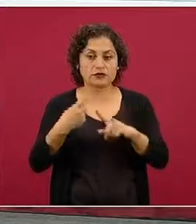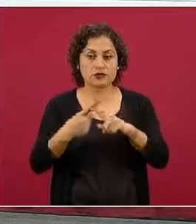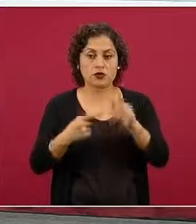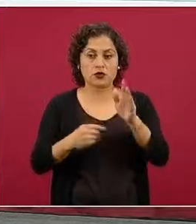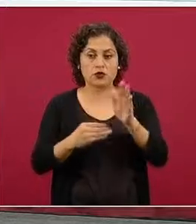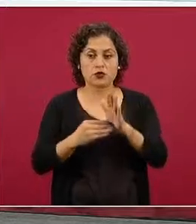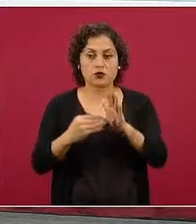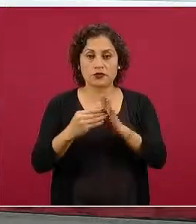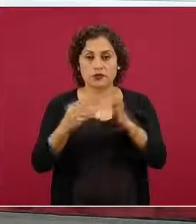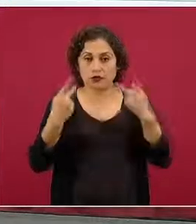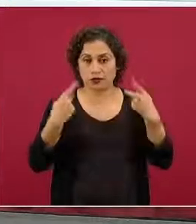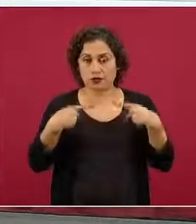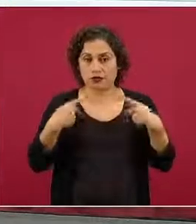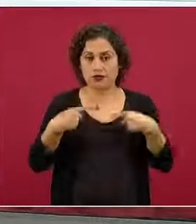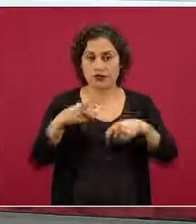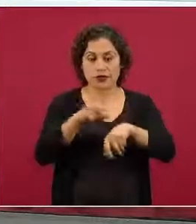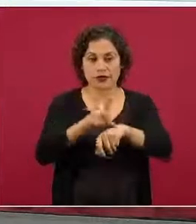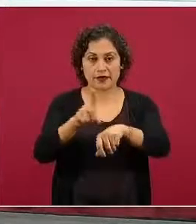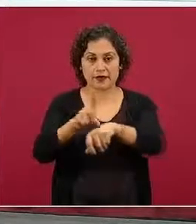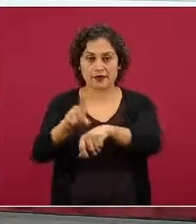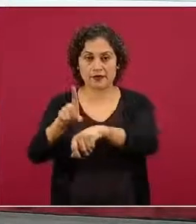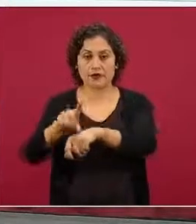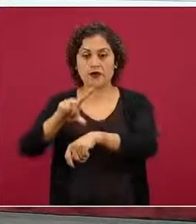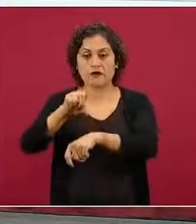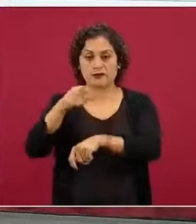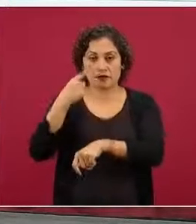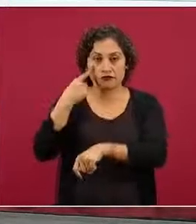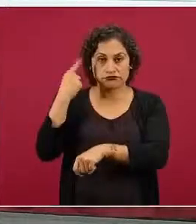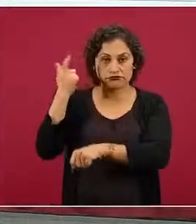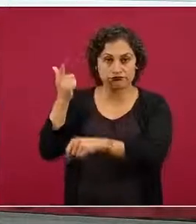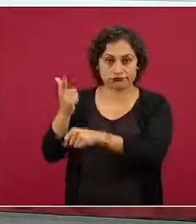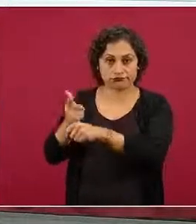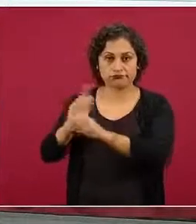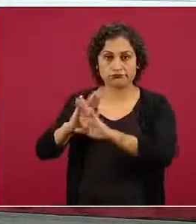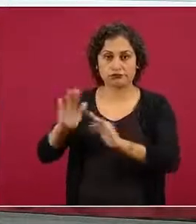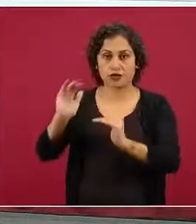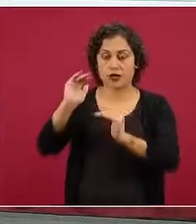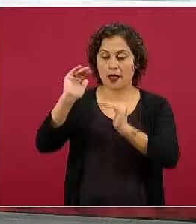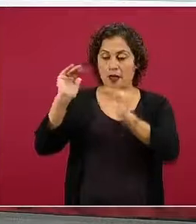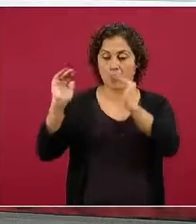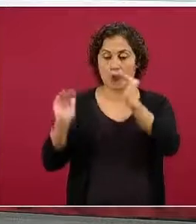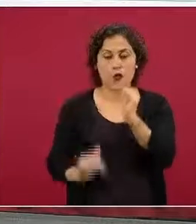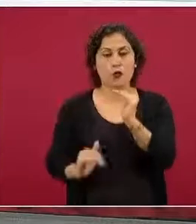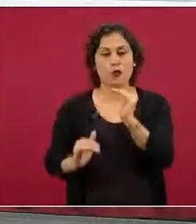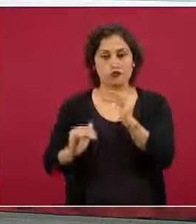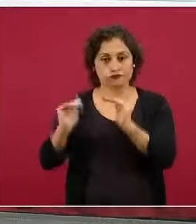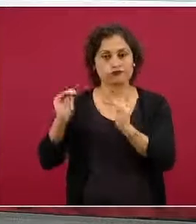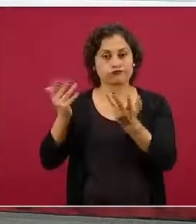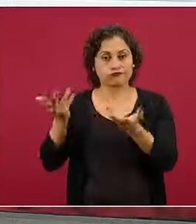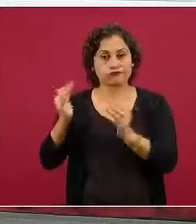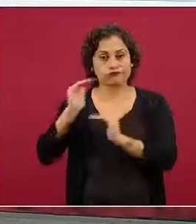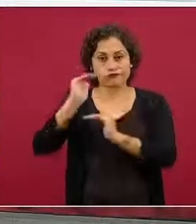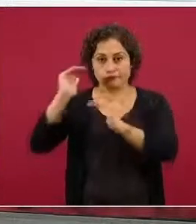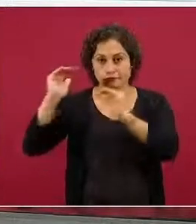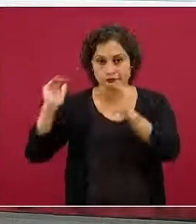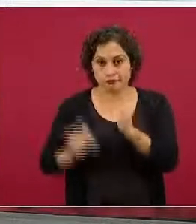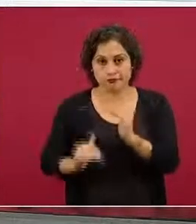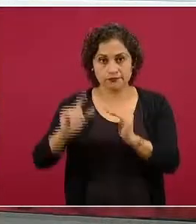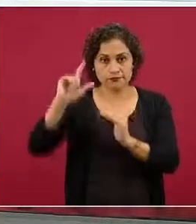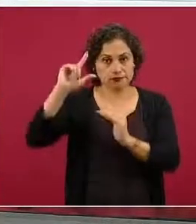diarios confirmados por millón de habitantes. Observamos como ya un franco descenso en su curva epidémica.